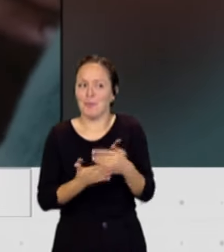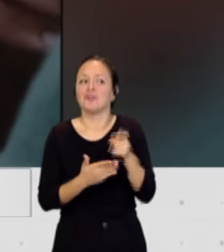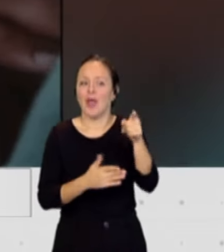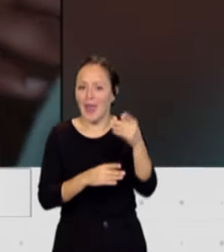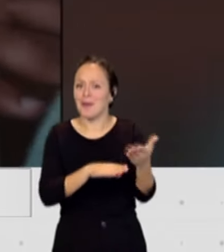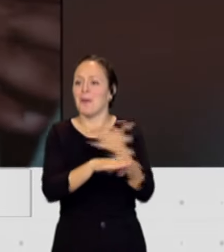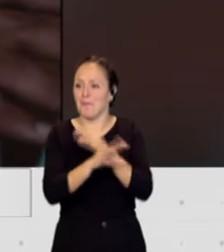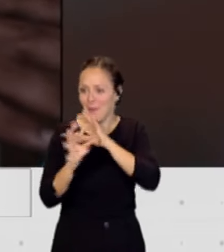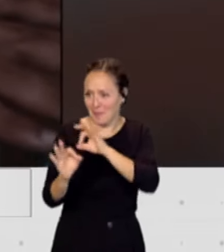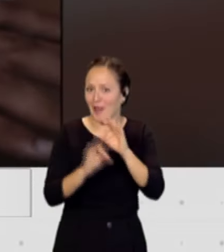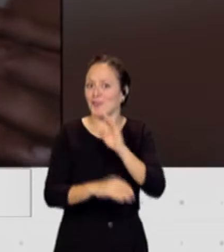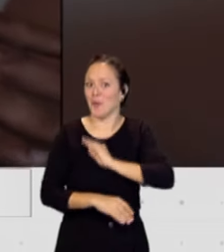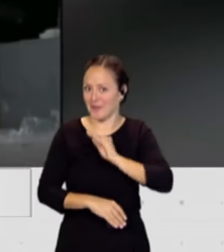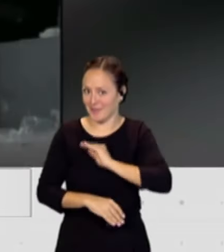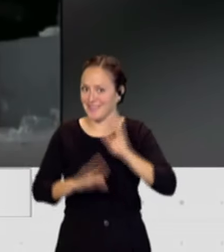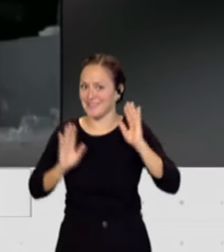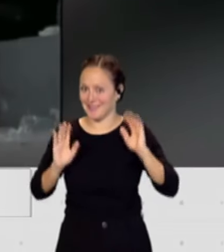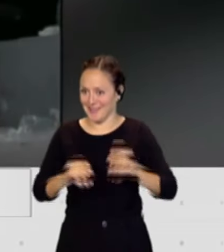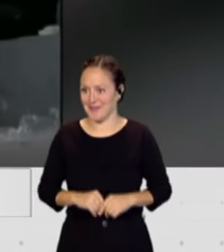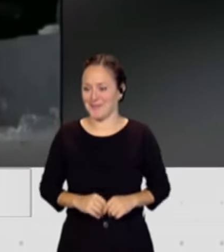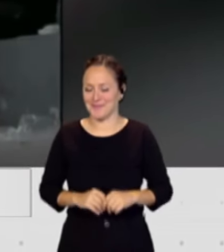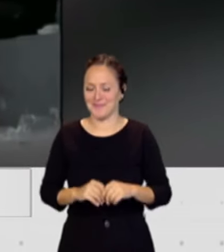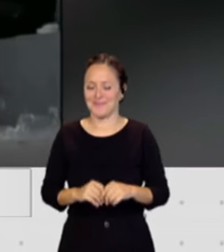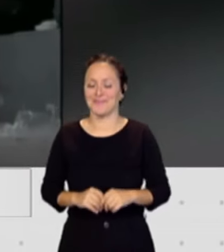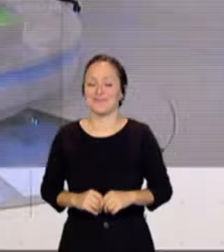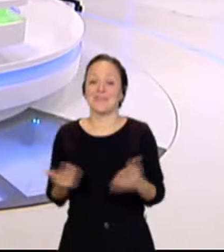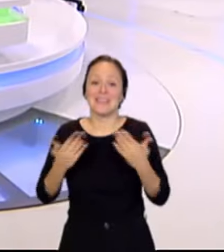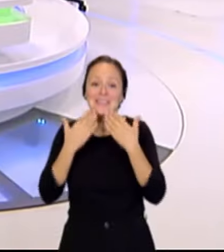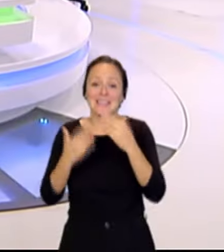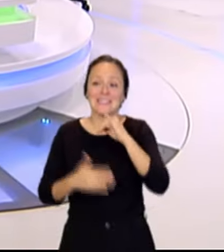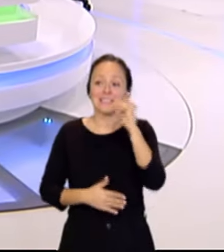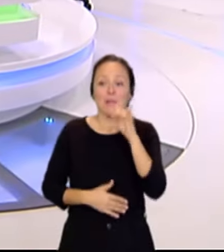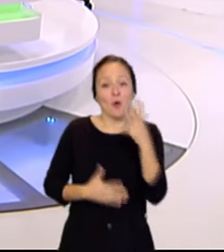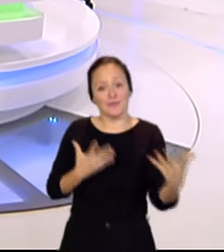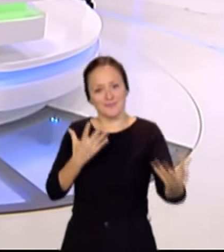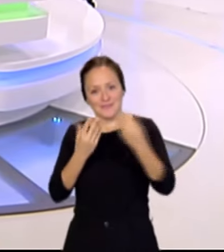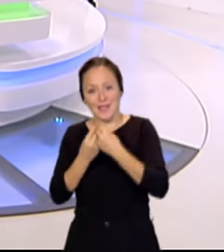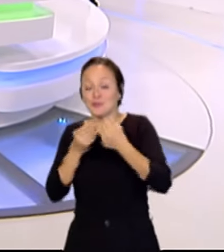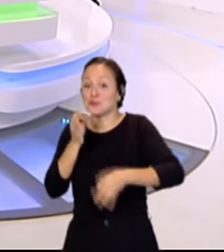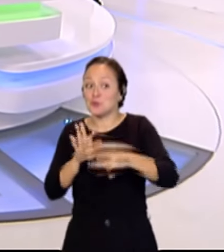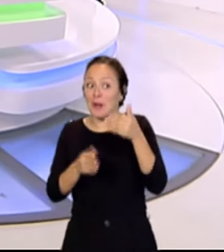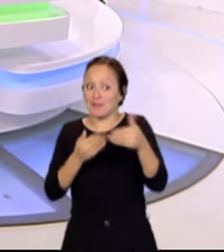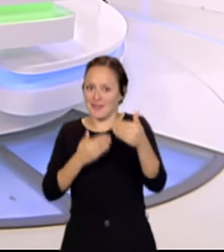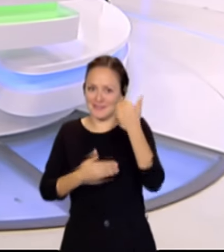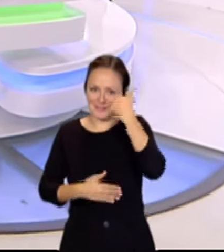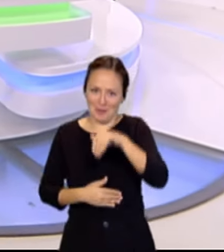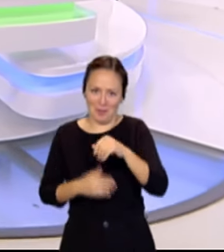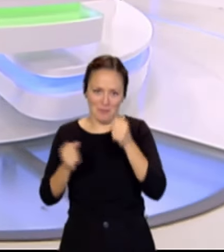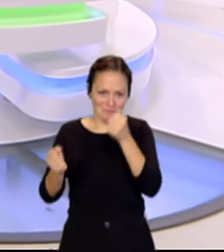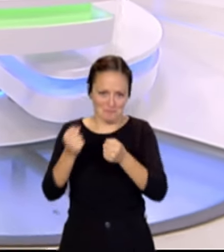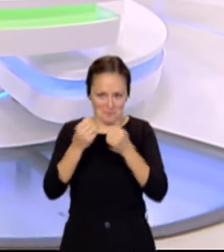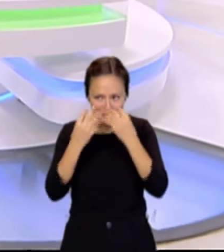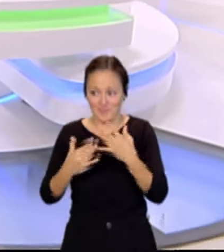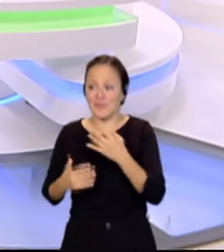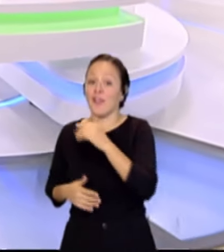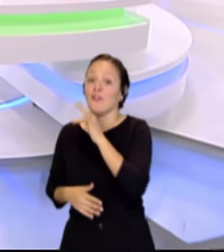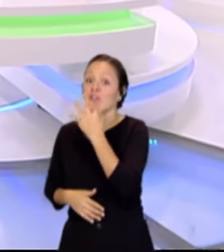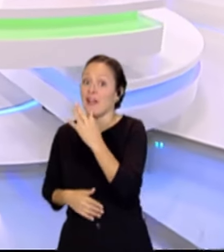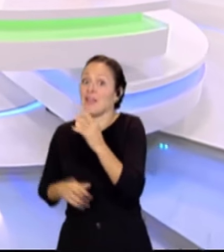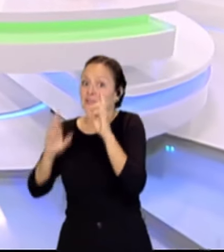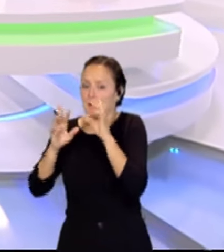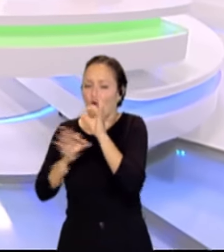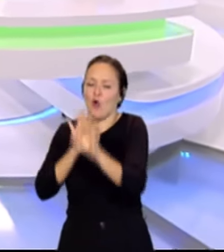preparando y mucho para esta pelea Muchísimas gracias a enr por acompañarnos toda la suerte para esa pelea del del sábado y Fredy que sea también todo un éxito de de